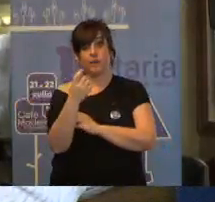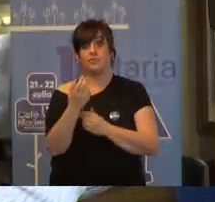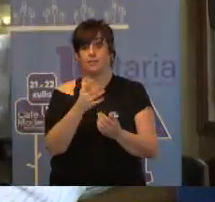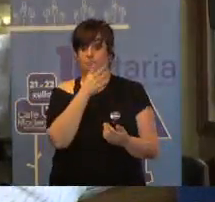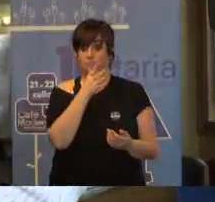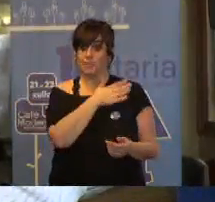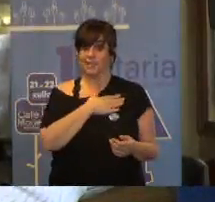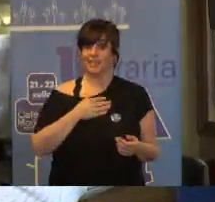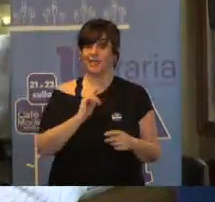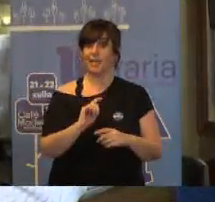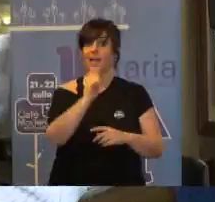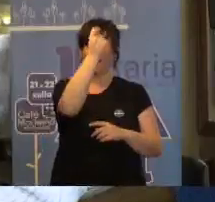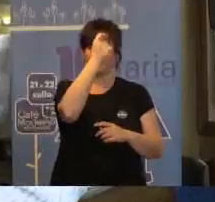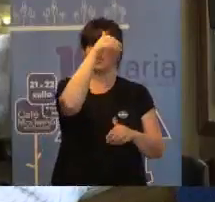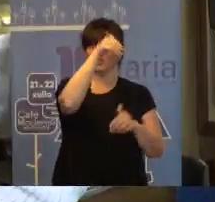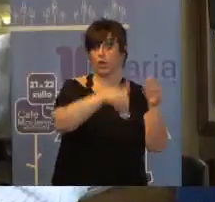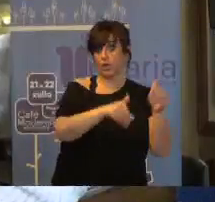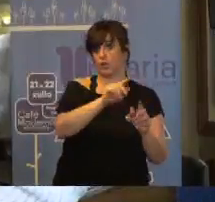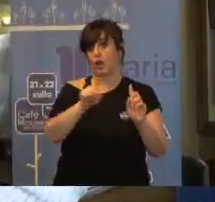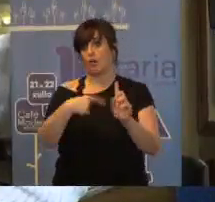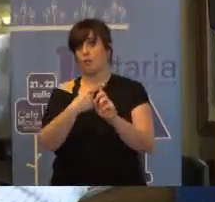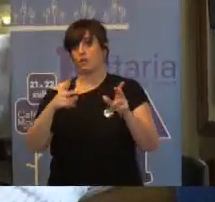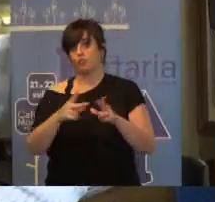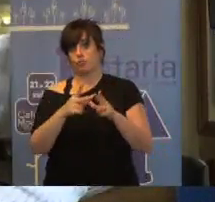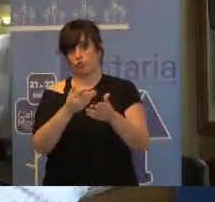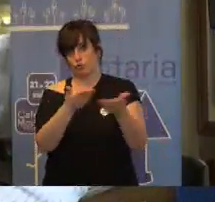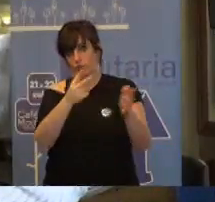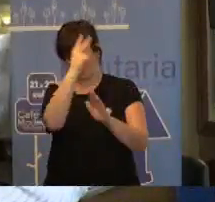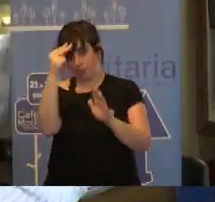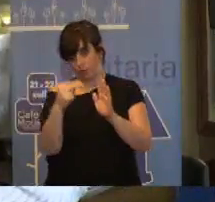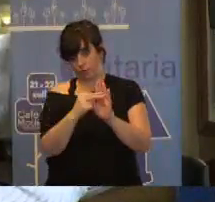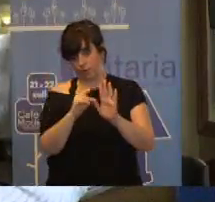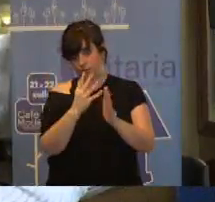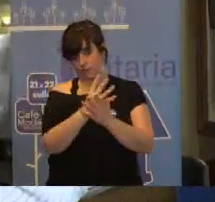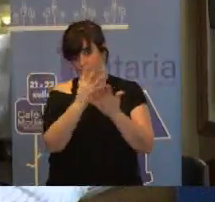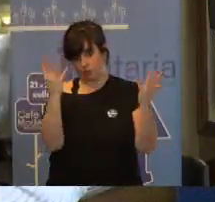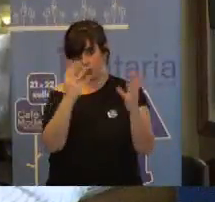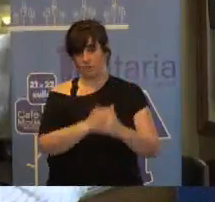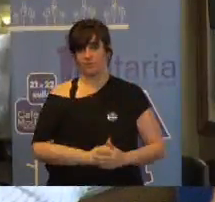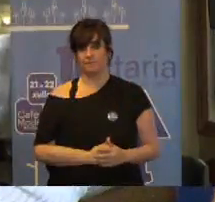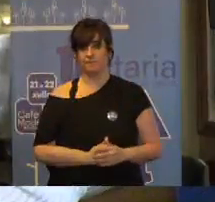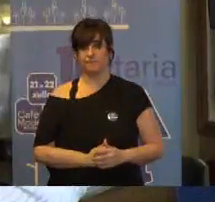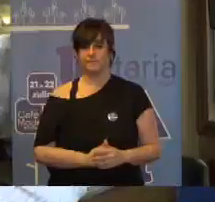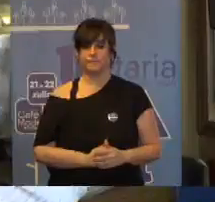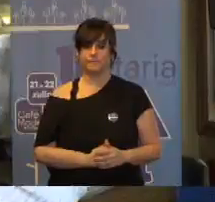e social de cara ás eleccións municipais de 2019. E